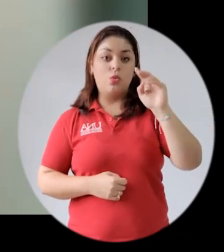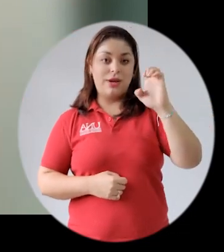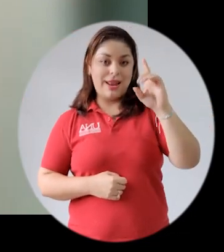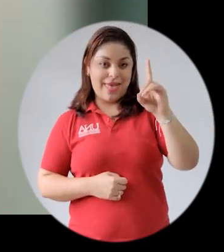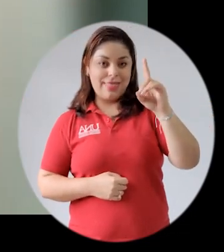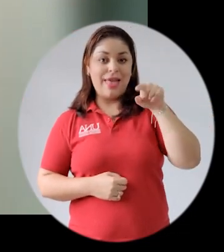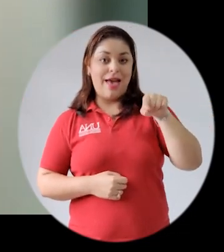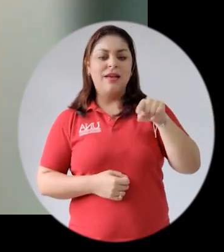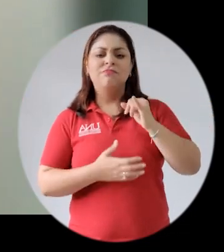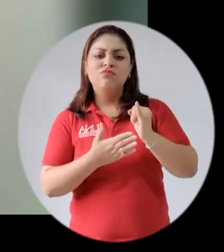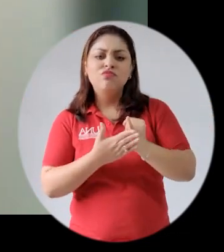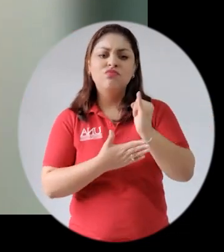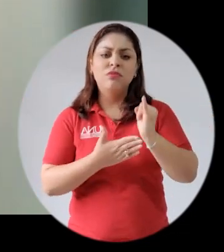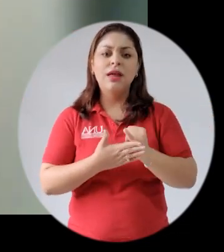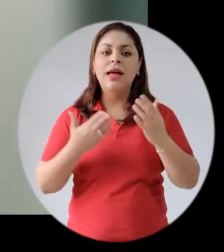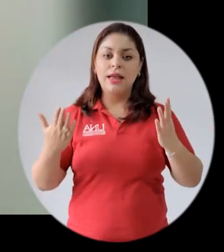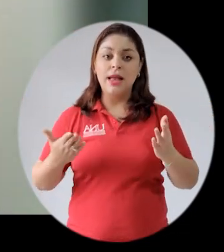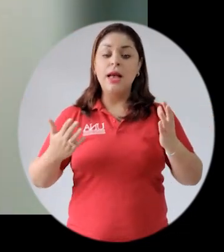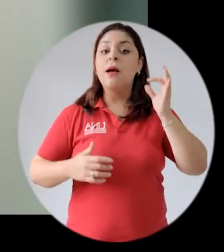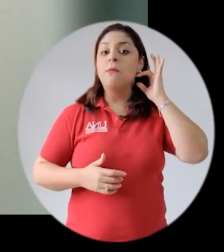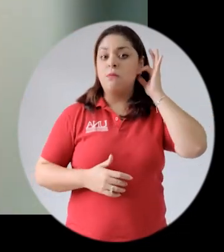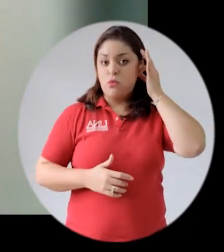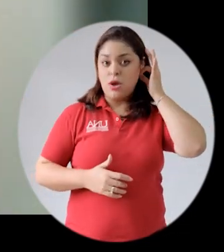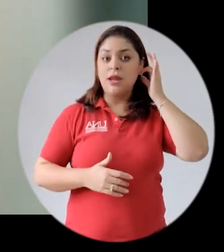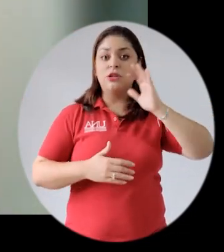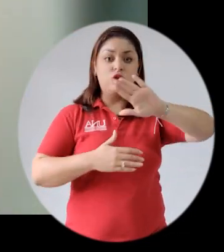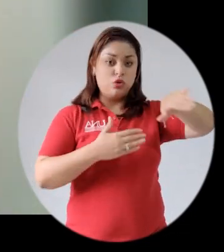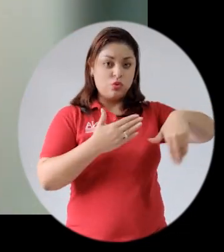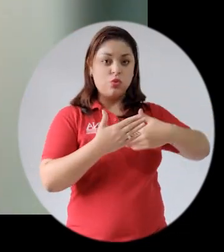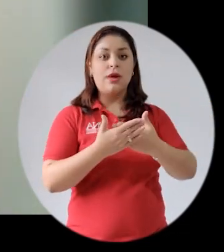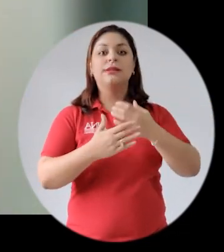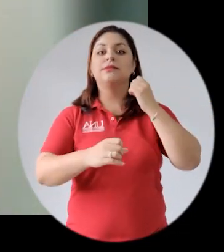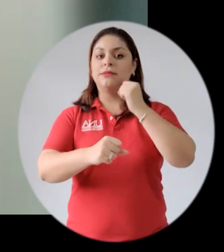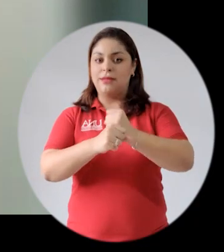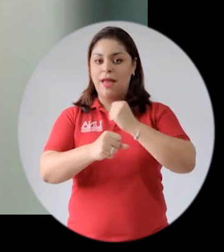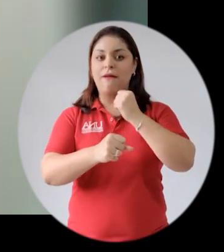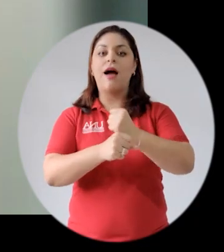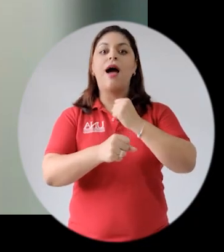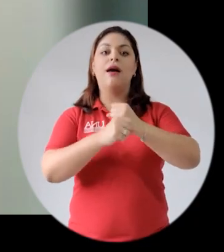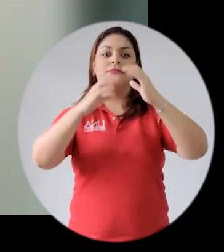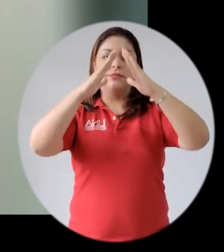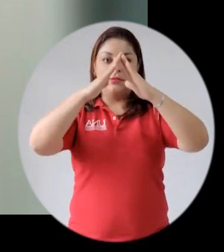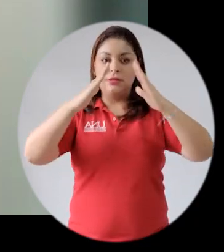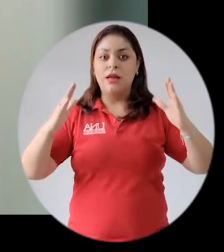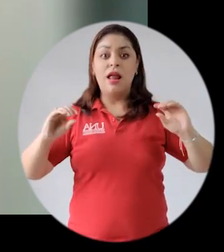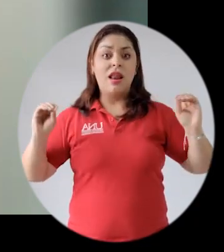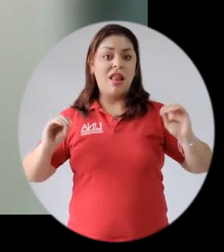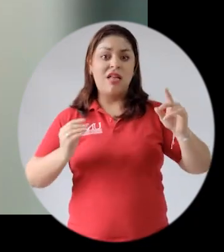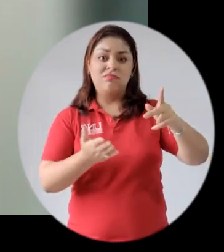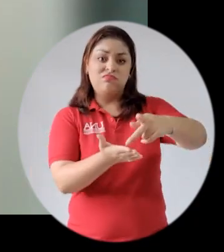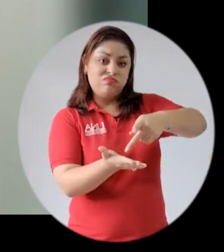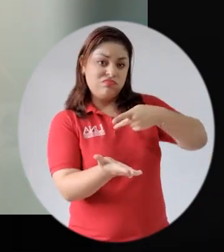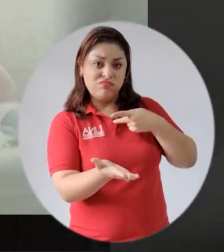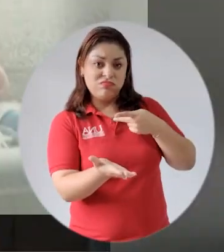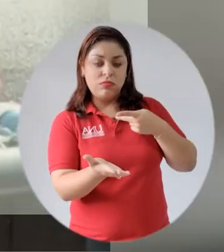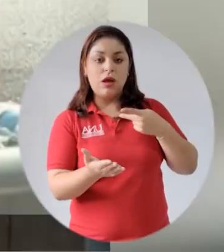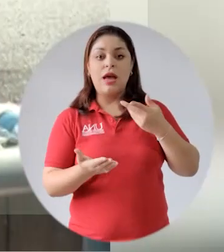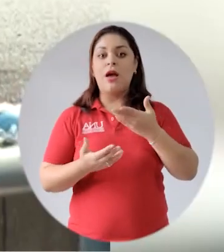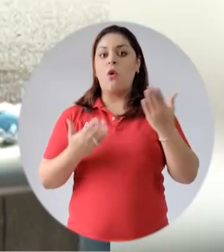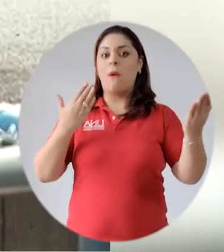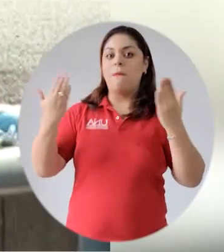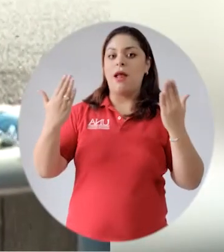en condición de pobreza hacen más trabajo doméstico remunerado, además del trabajo de cuidado y trabajo doméstico no remunerado